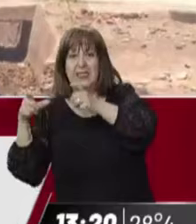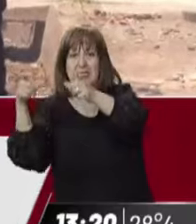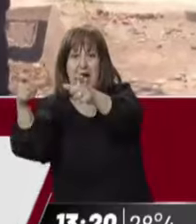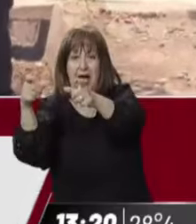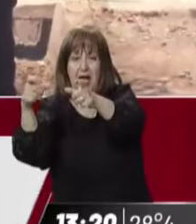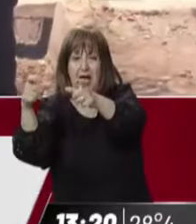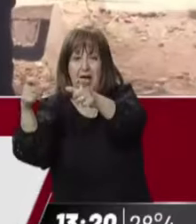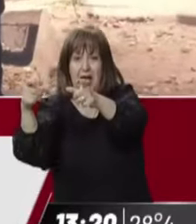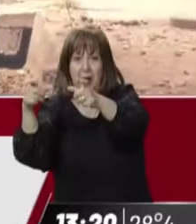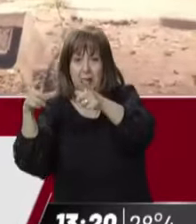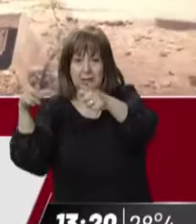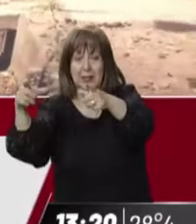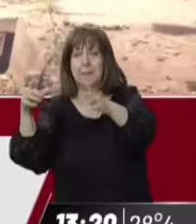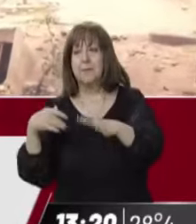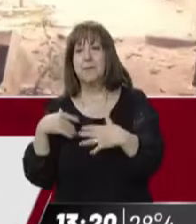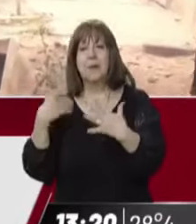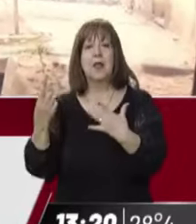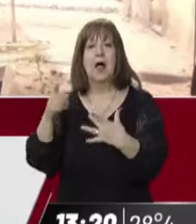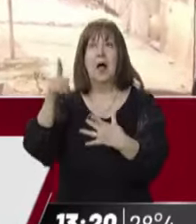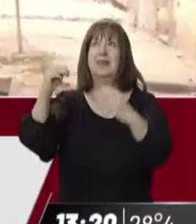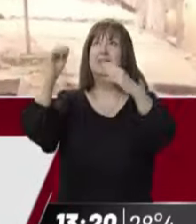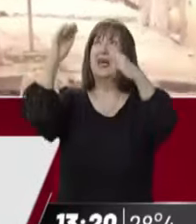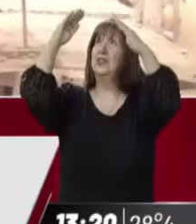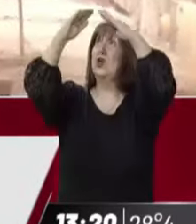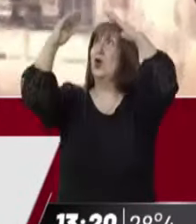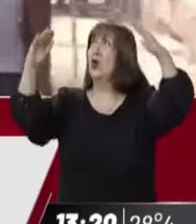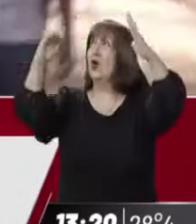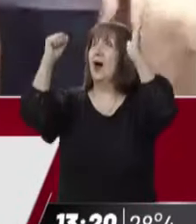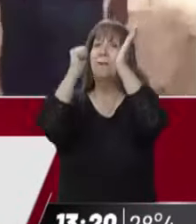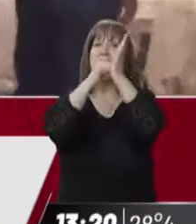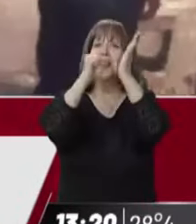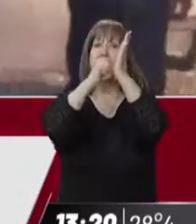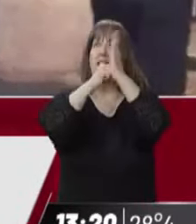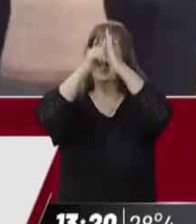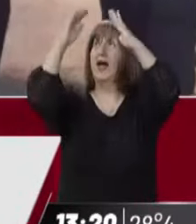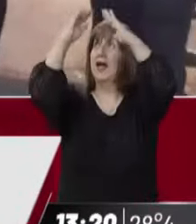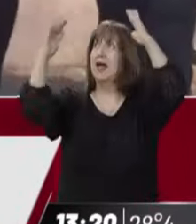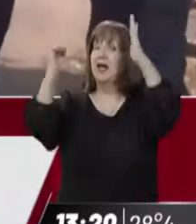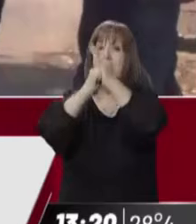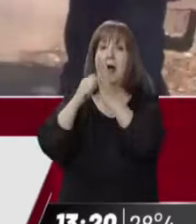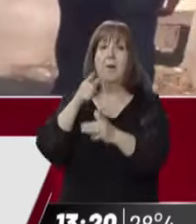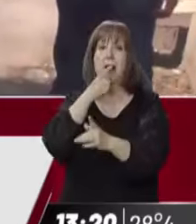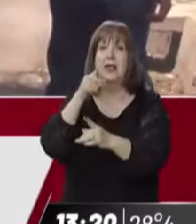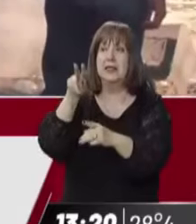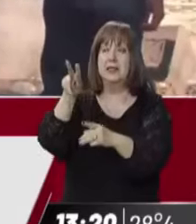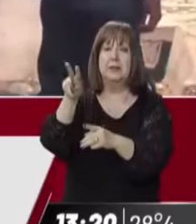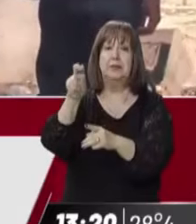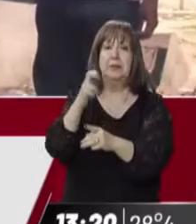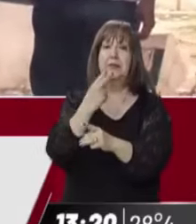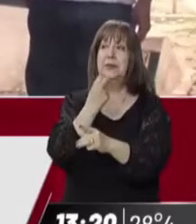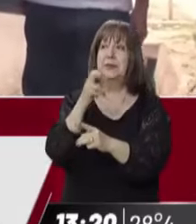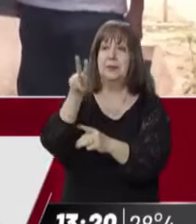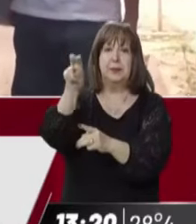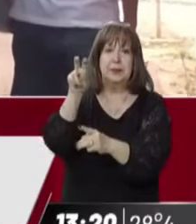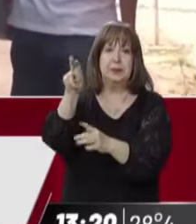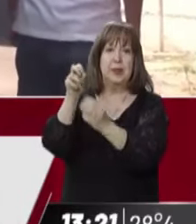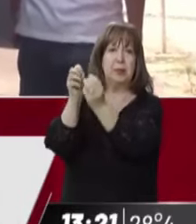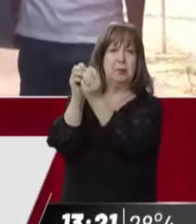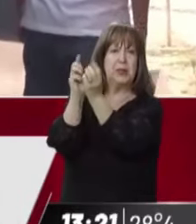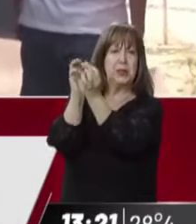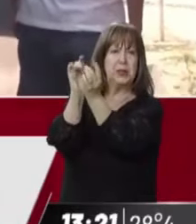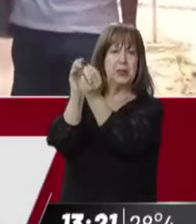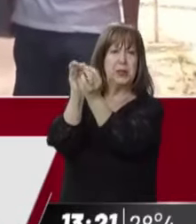el techo Que el techo es de madera es lo que alcanzamos a ver los vecinos no nos ayudaron con